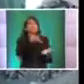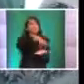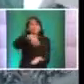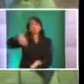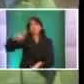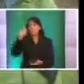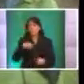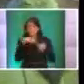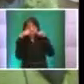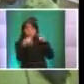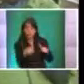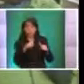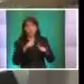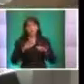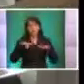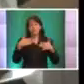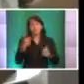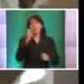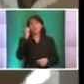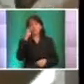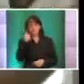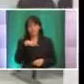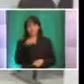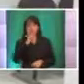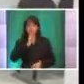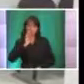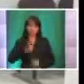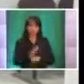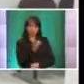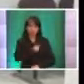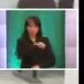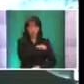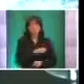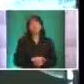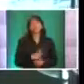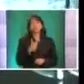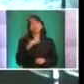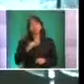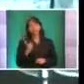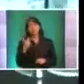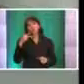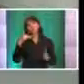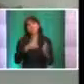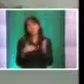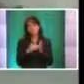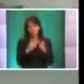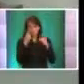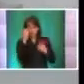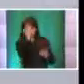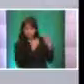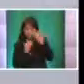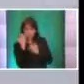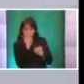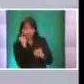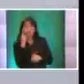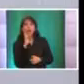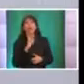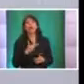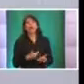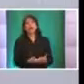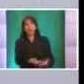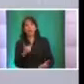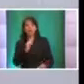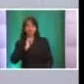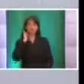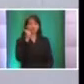las 14 reformas estructurales que se han autorizado en este país. También sobre la situación económica, el